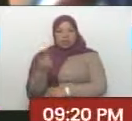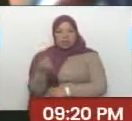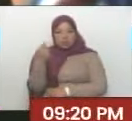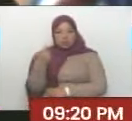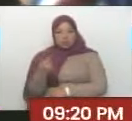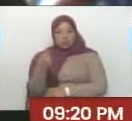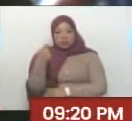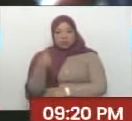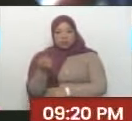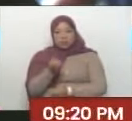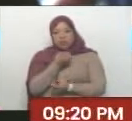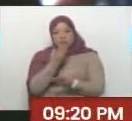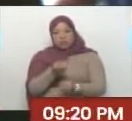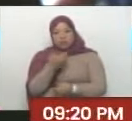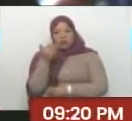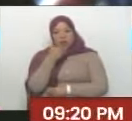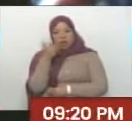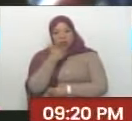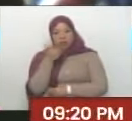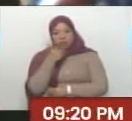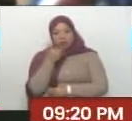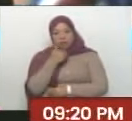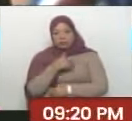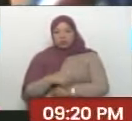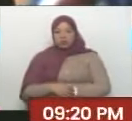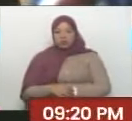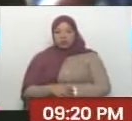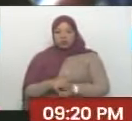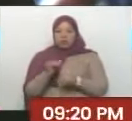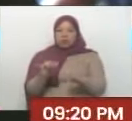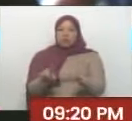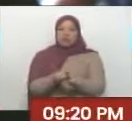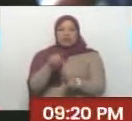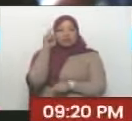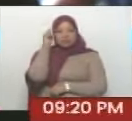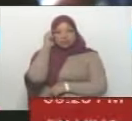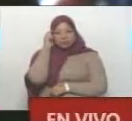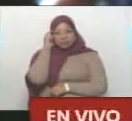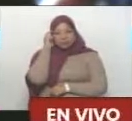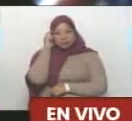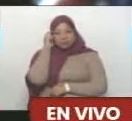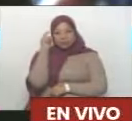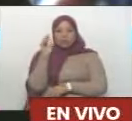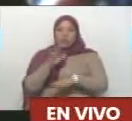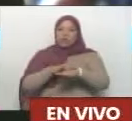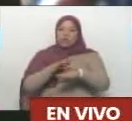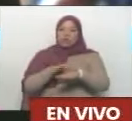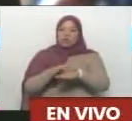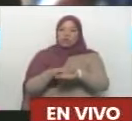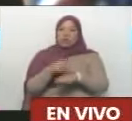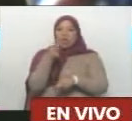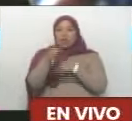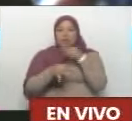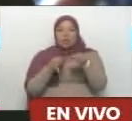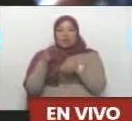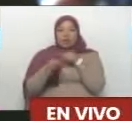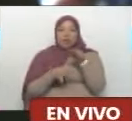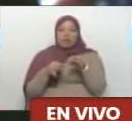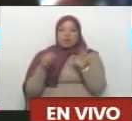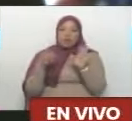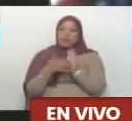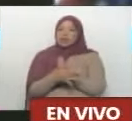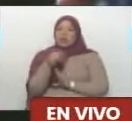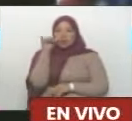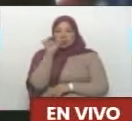Cristóbal Jiménez me envió una carta, se la contesté el mismo día, donde me solicitaba que le explicara de qué